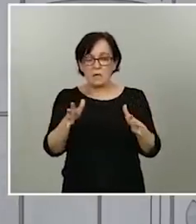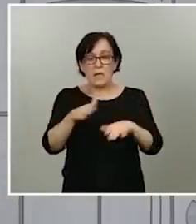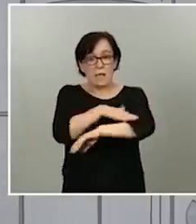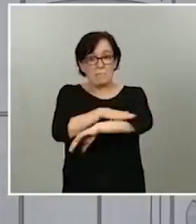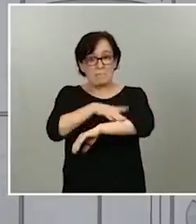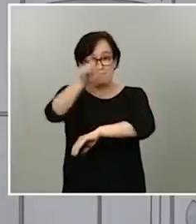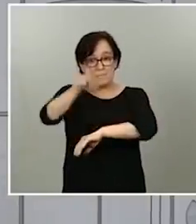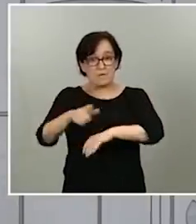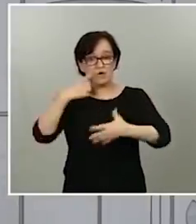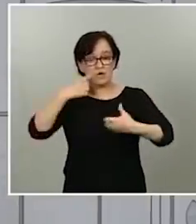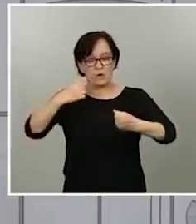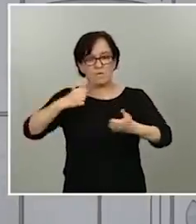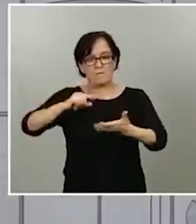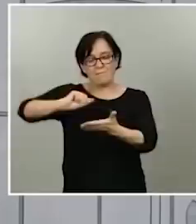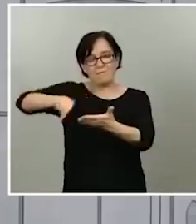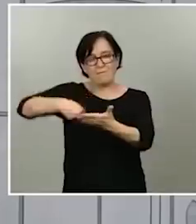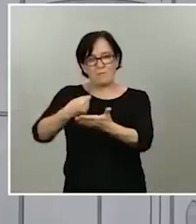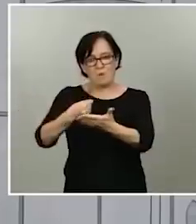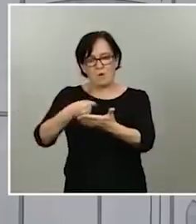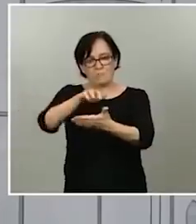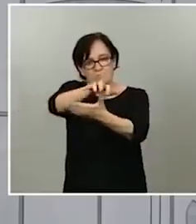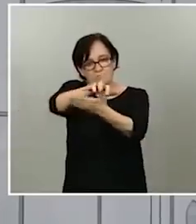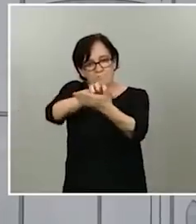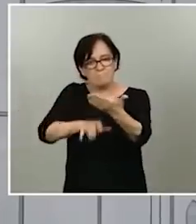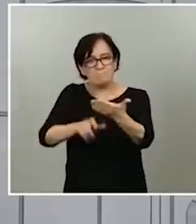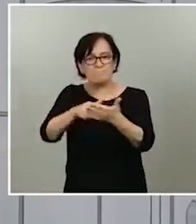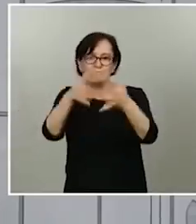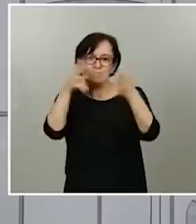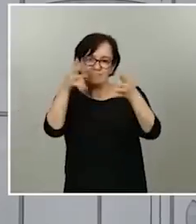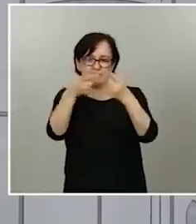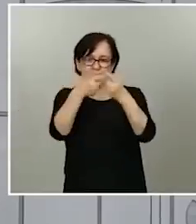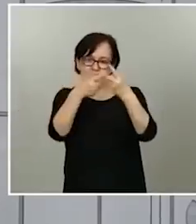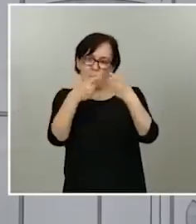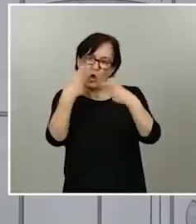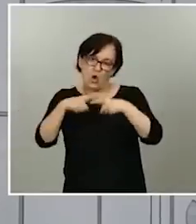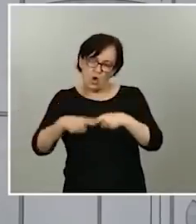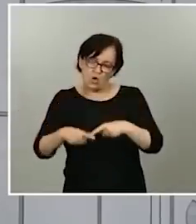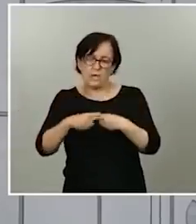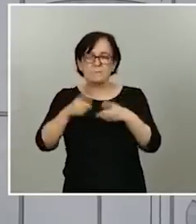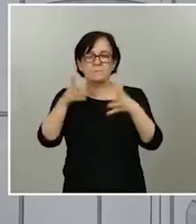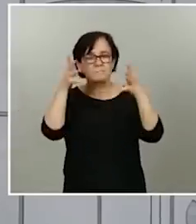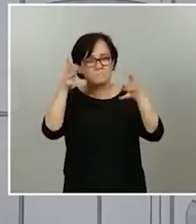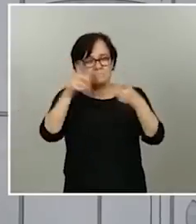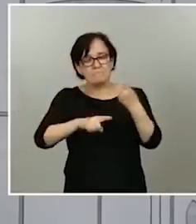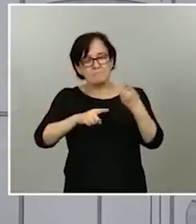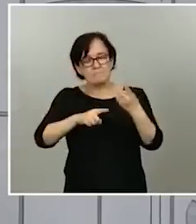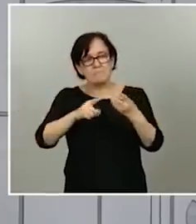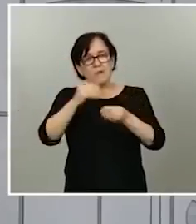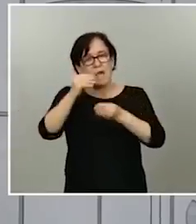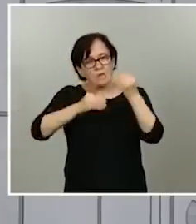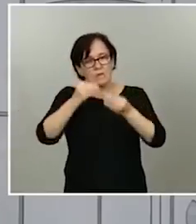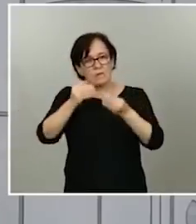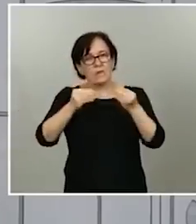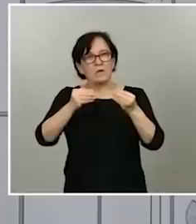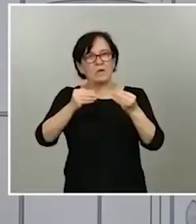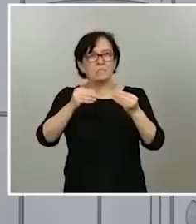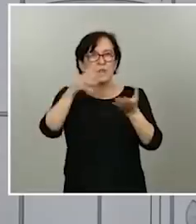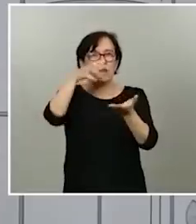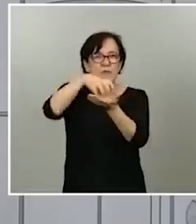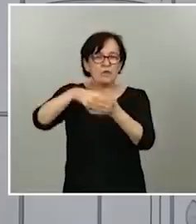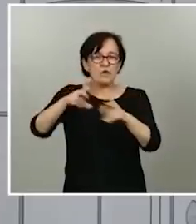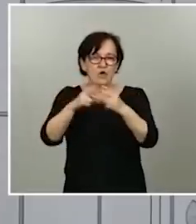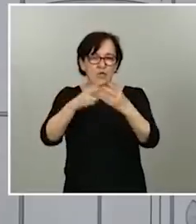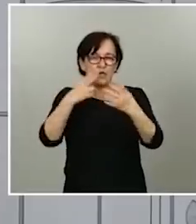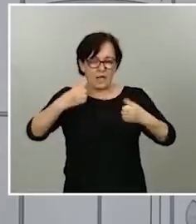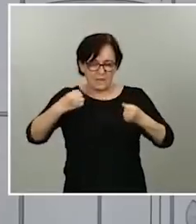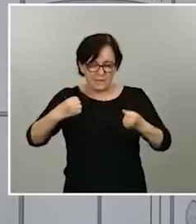es un tema judicial esto la verdad es que esta esta juez por la que ha